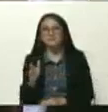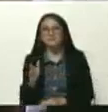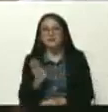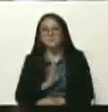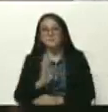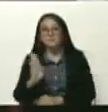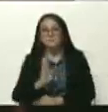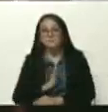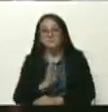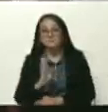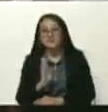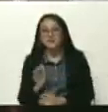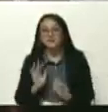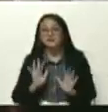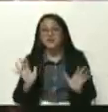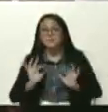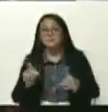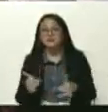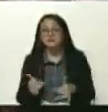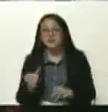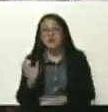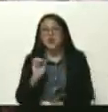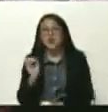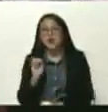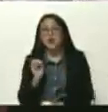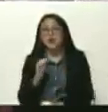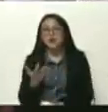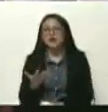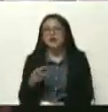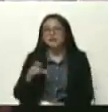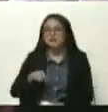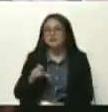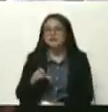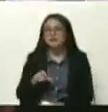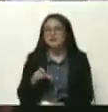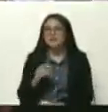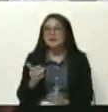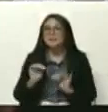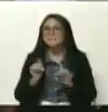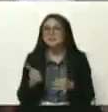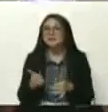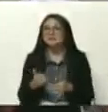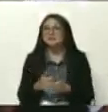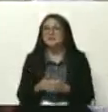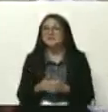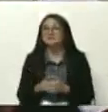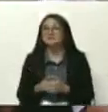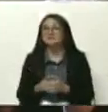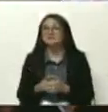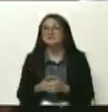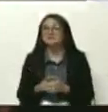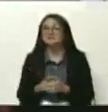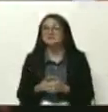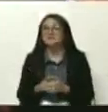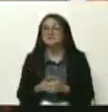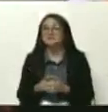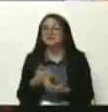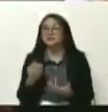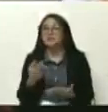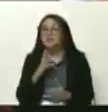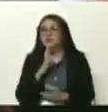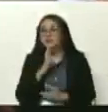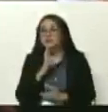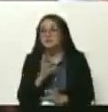ya inició y si todavía no ha iniciado, ¿qué se requiere para que esto inicie? Y si pudiese darnos